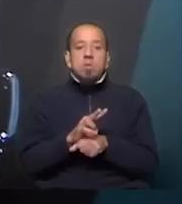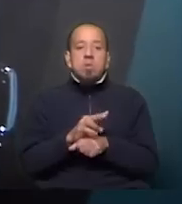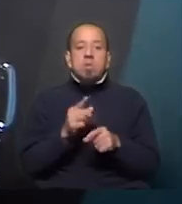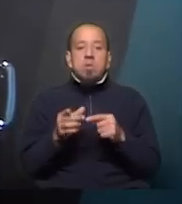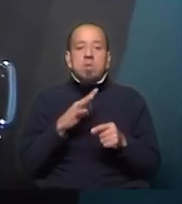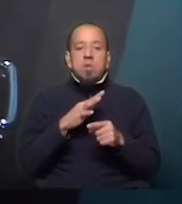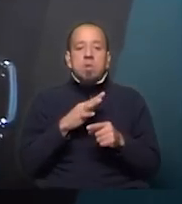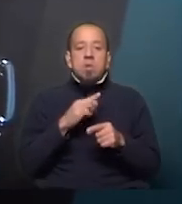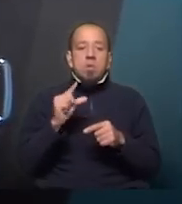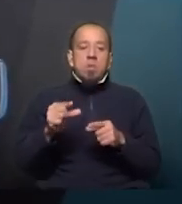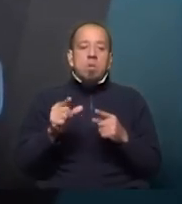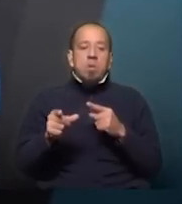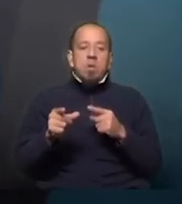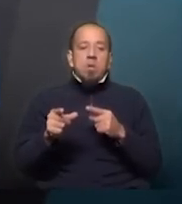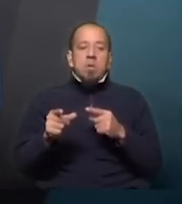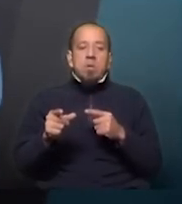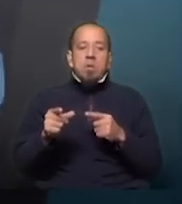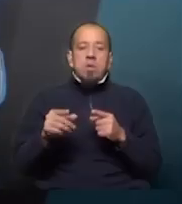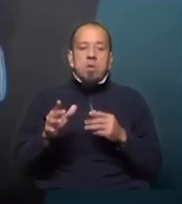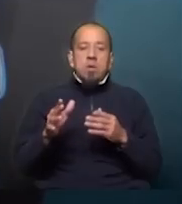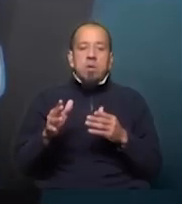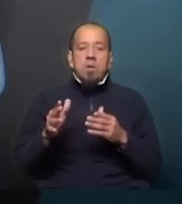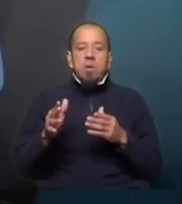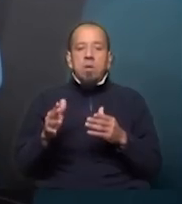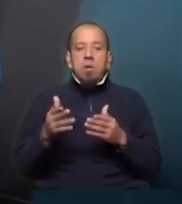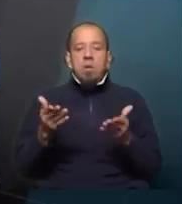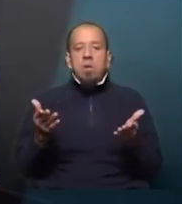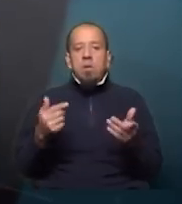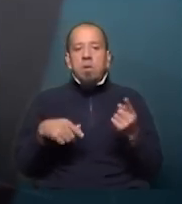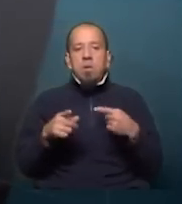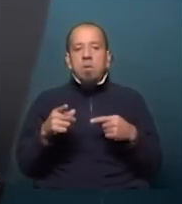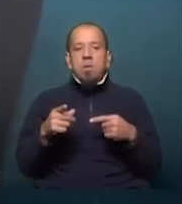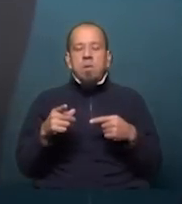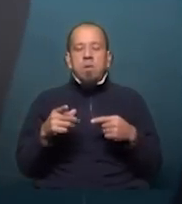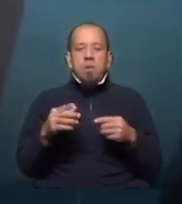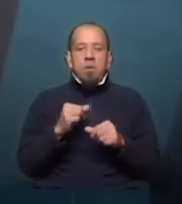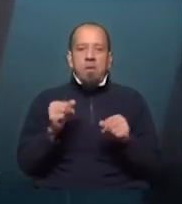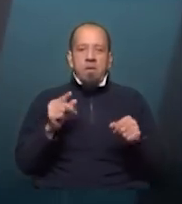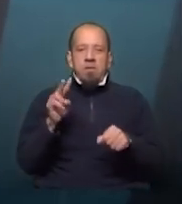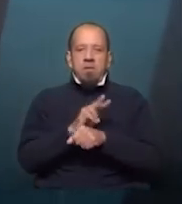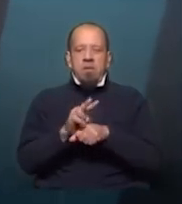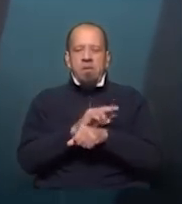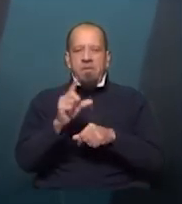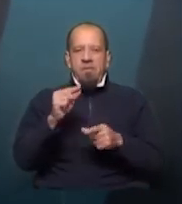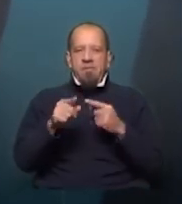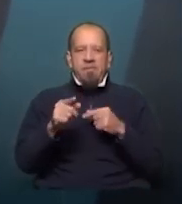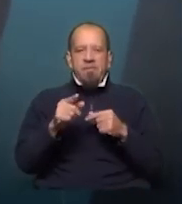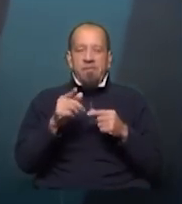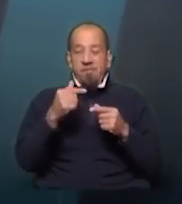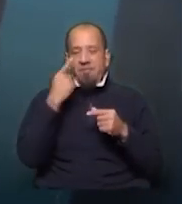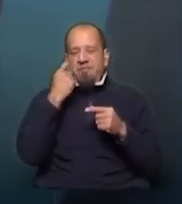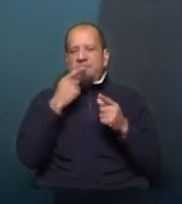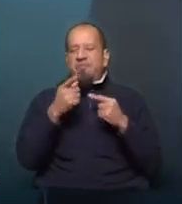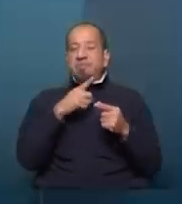decís que hay poco riesgo y le sacas exigencias a distintos actores y le permitís que controlen menos Y eso se